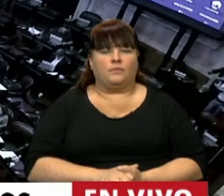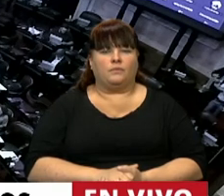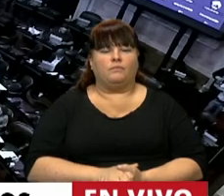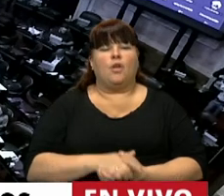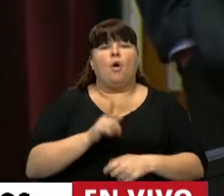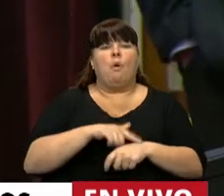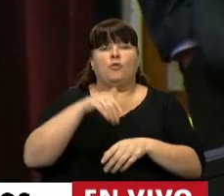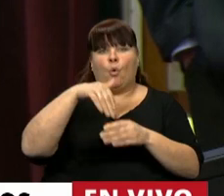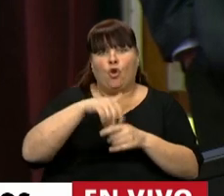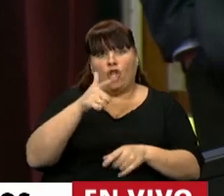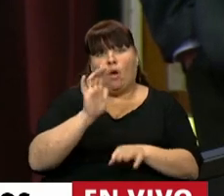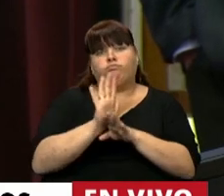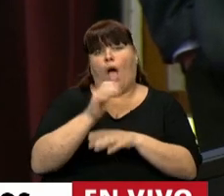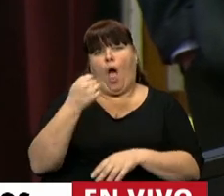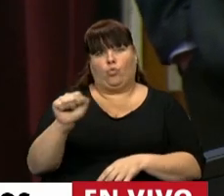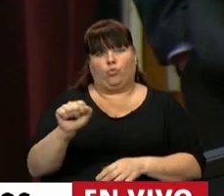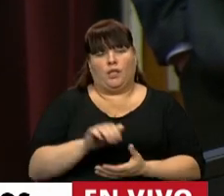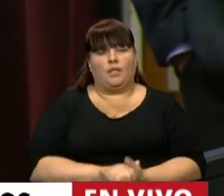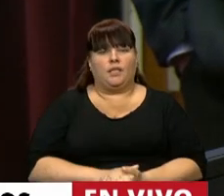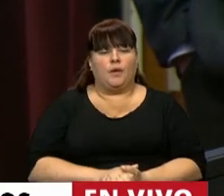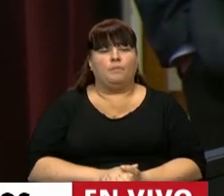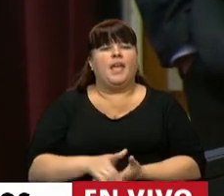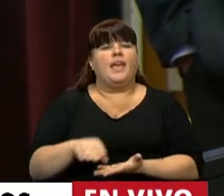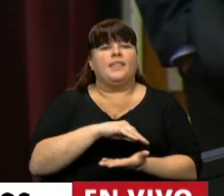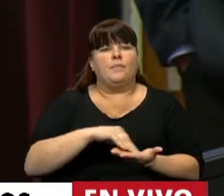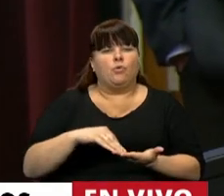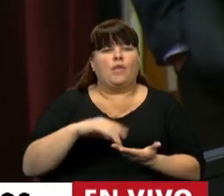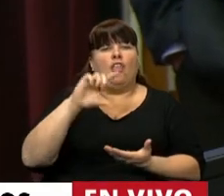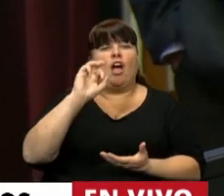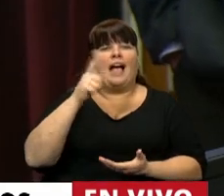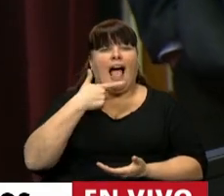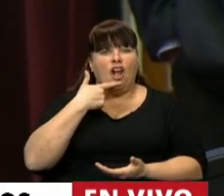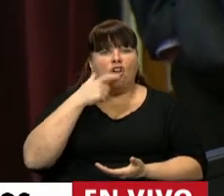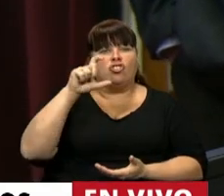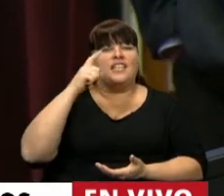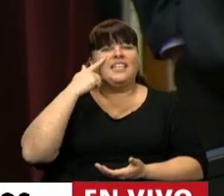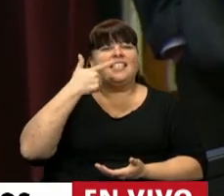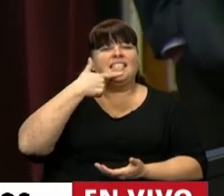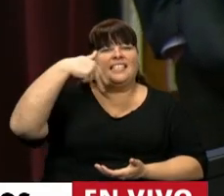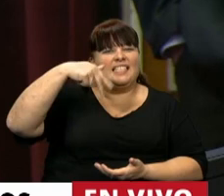ausente a la hora de votar diputado carlos cisneros